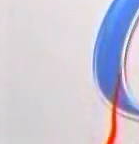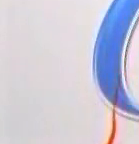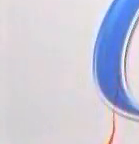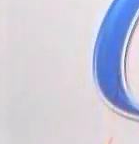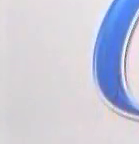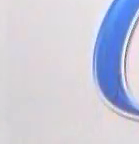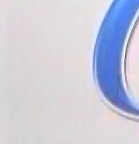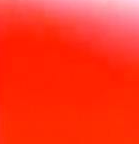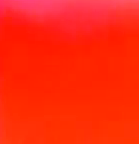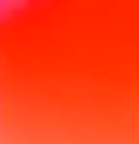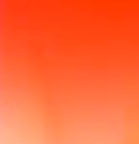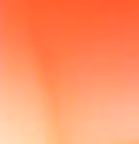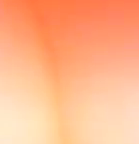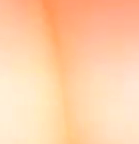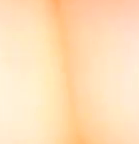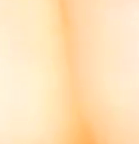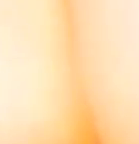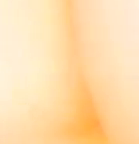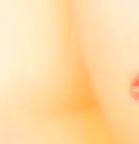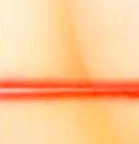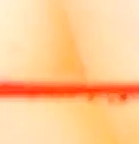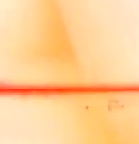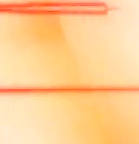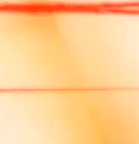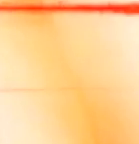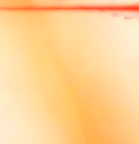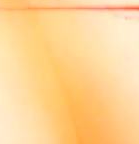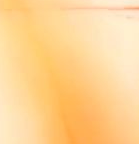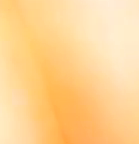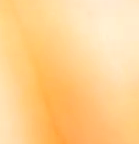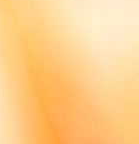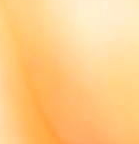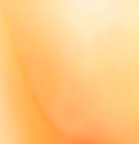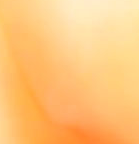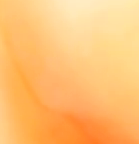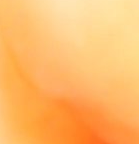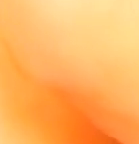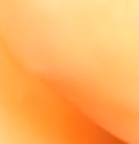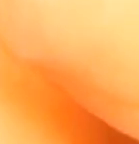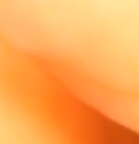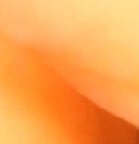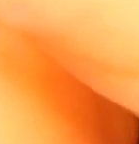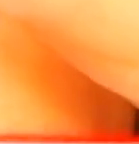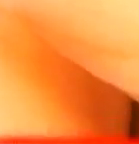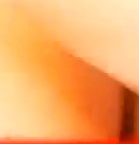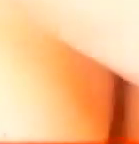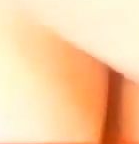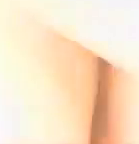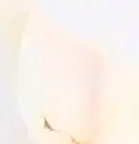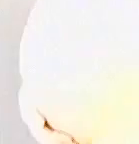mundo. Conexión Vital para mejorar nuestras condiciones de vida.